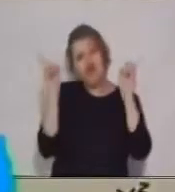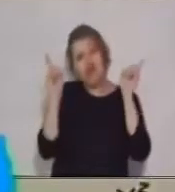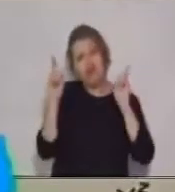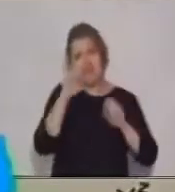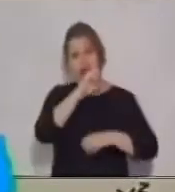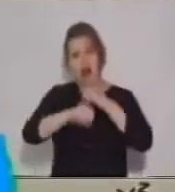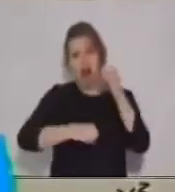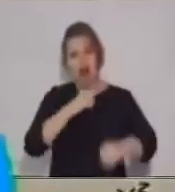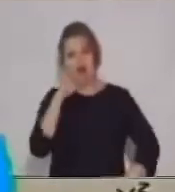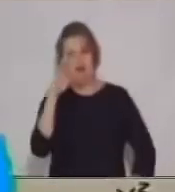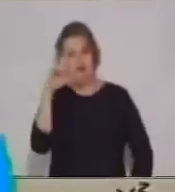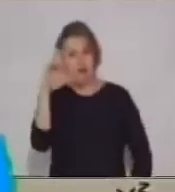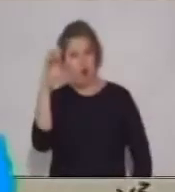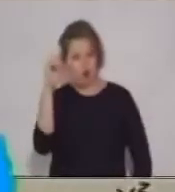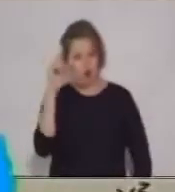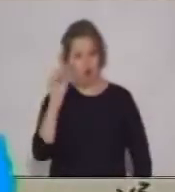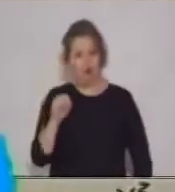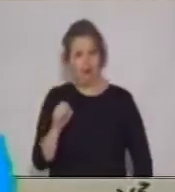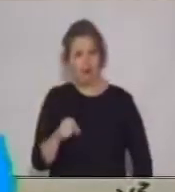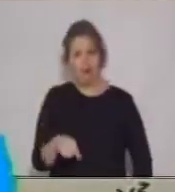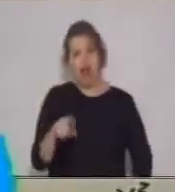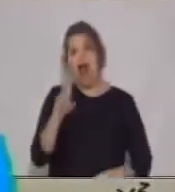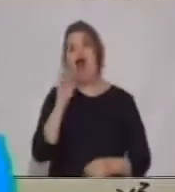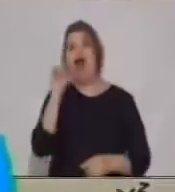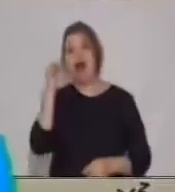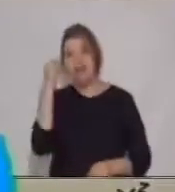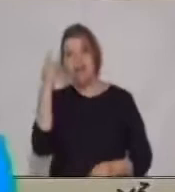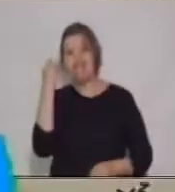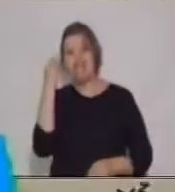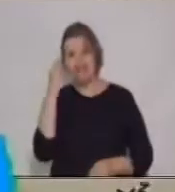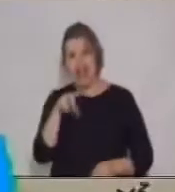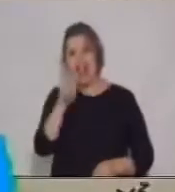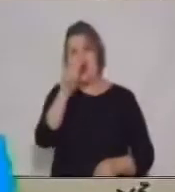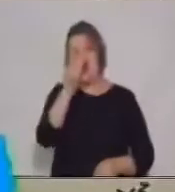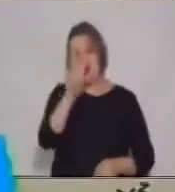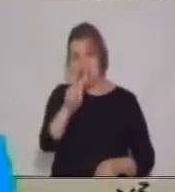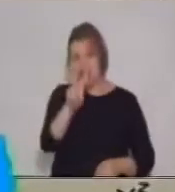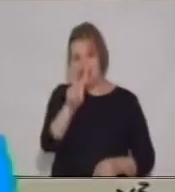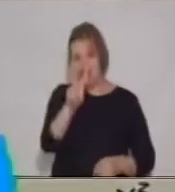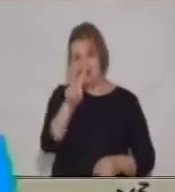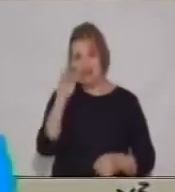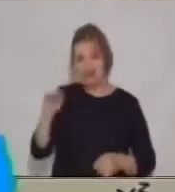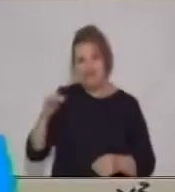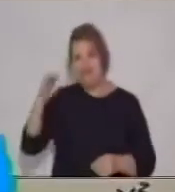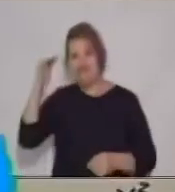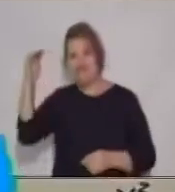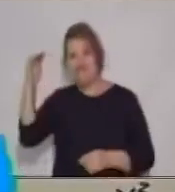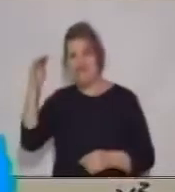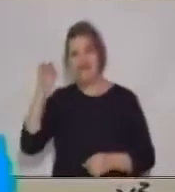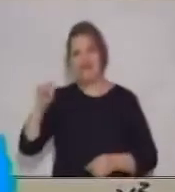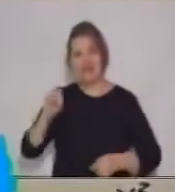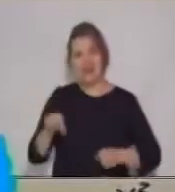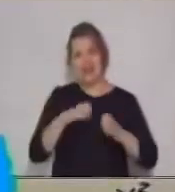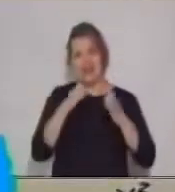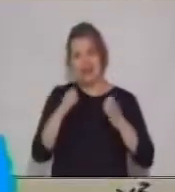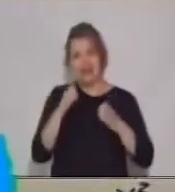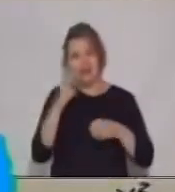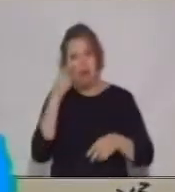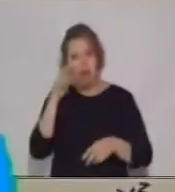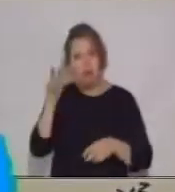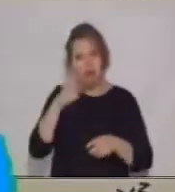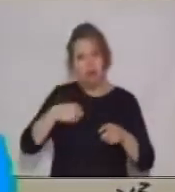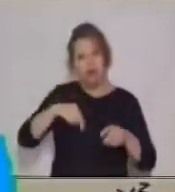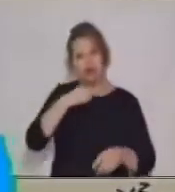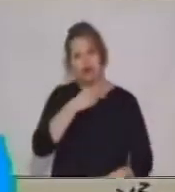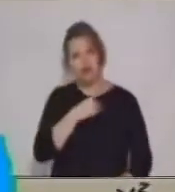espacios sobre ese vértice. O sea que va a estar aquí está nuestro foco, va